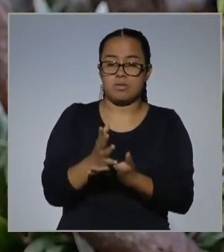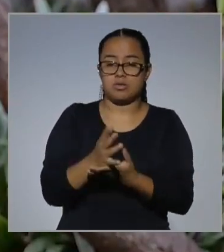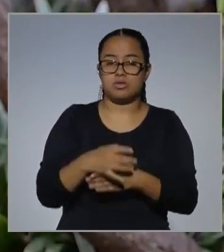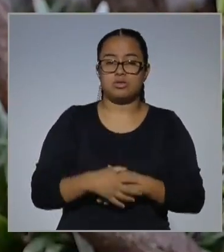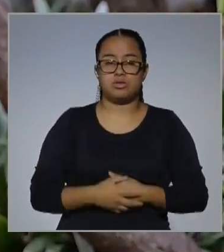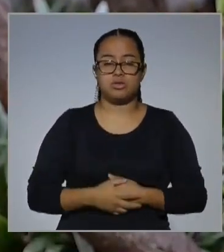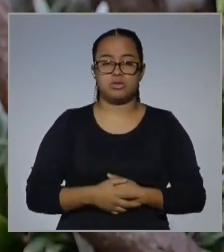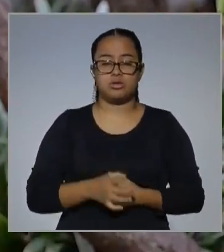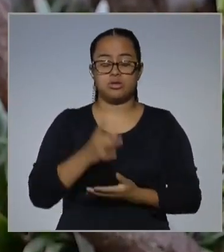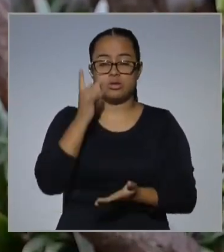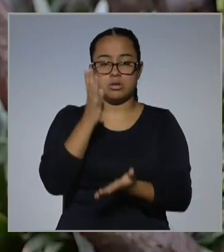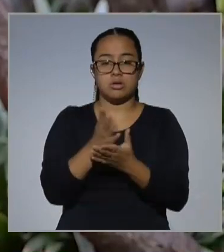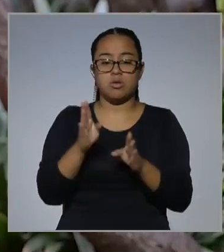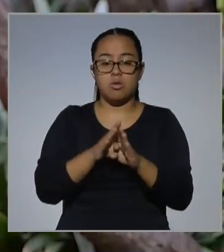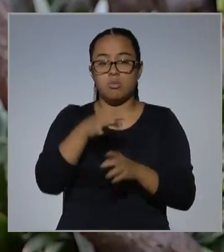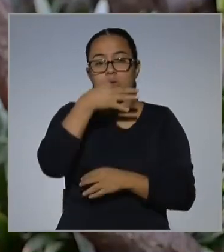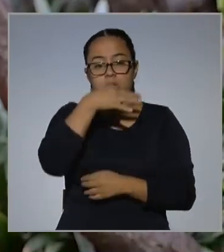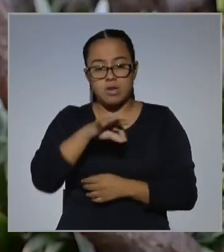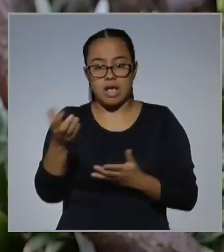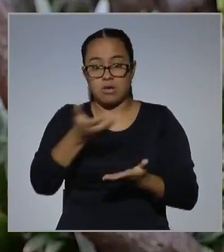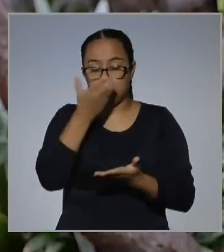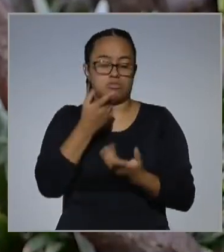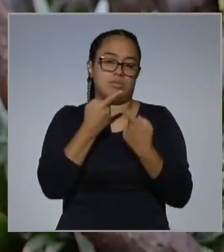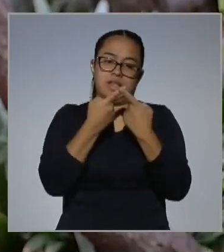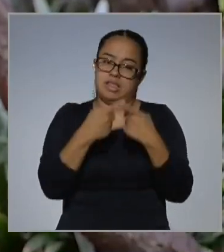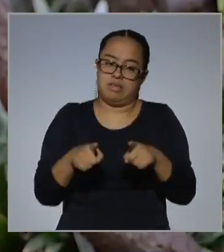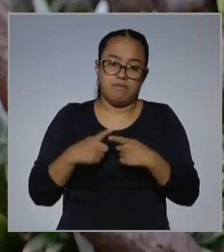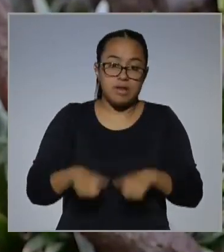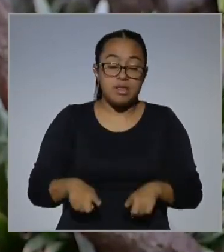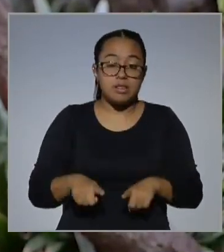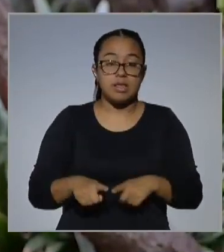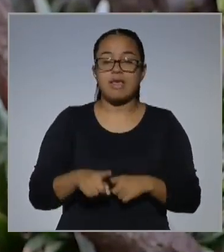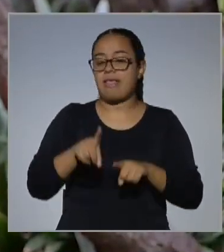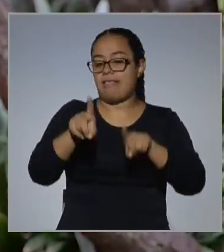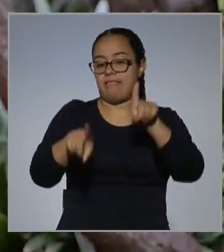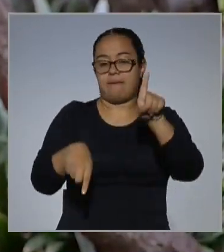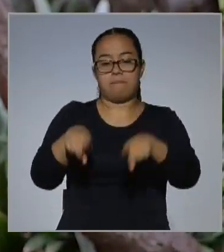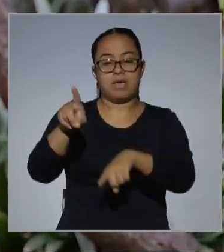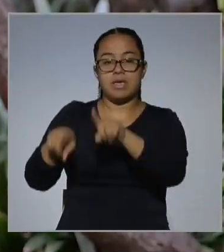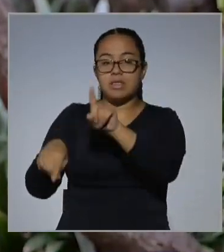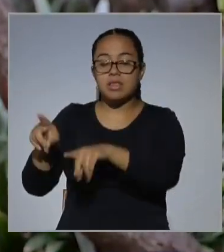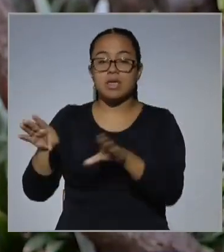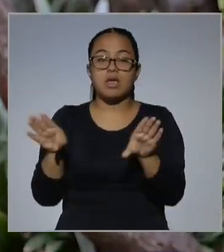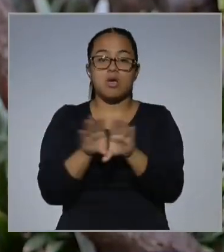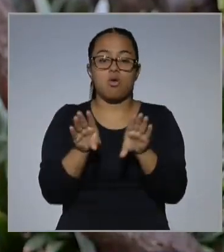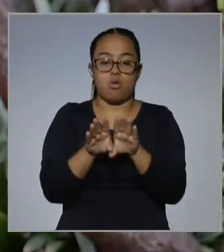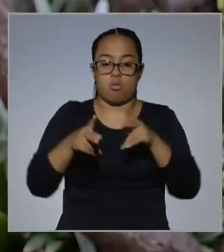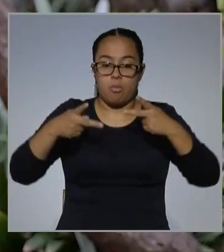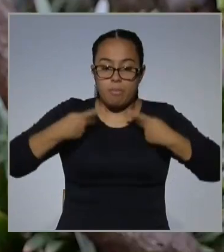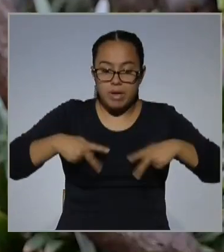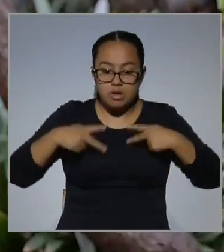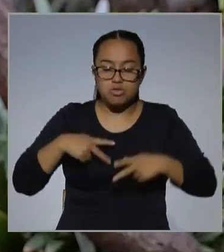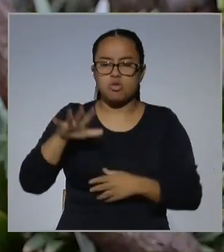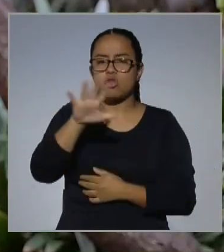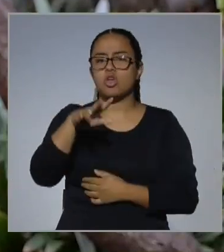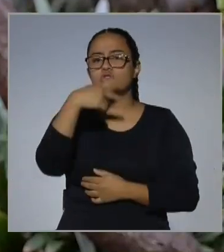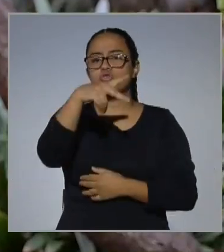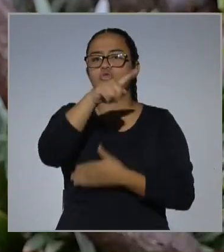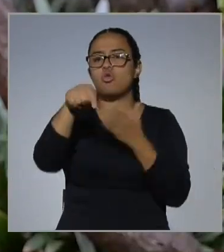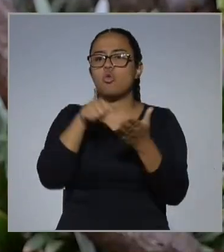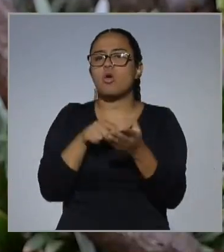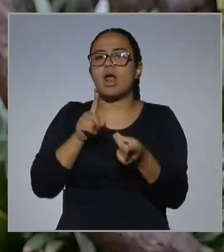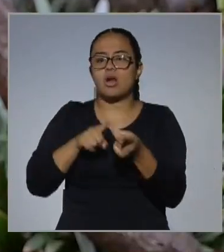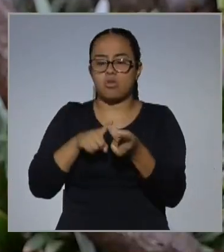de celebrarlo. Y es dependiendo la gente, la región de donde